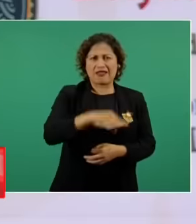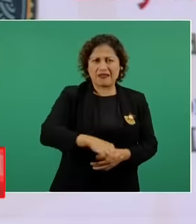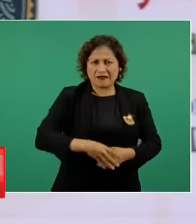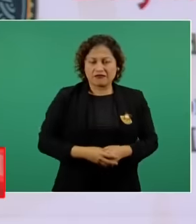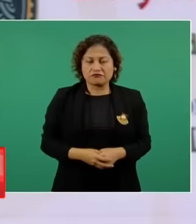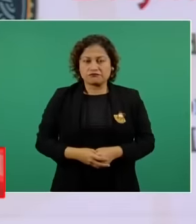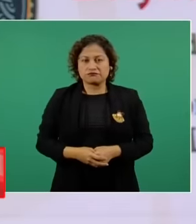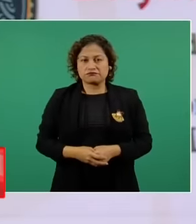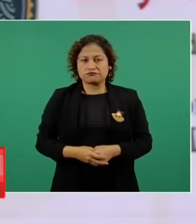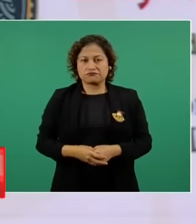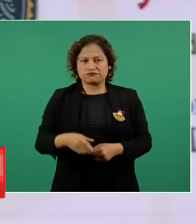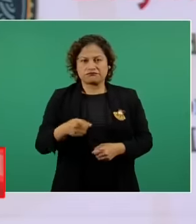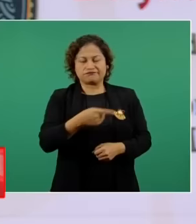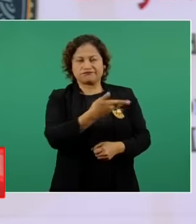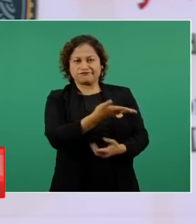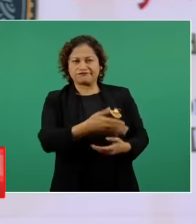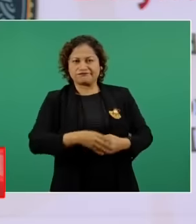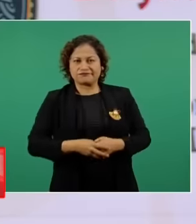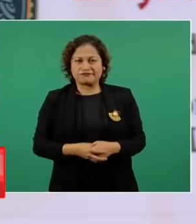badulaque,